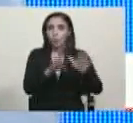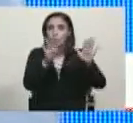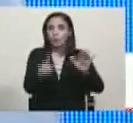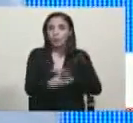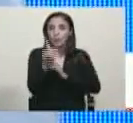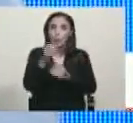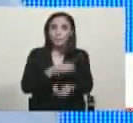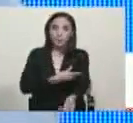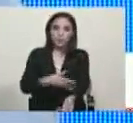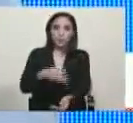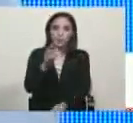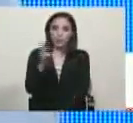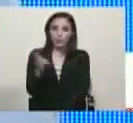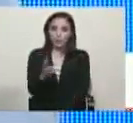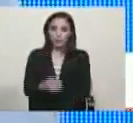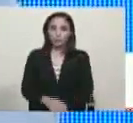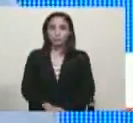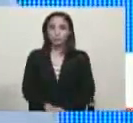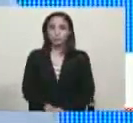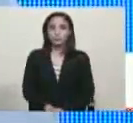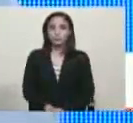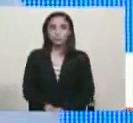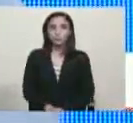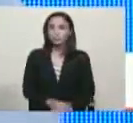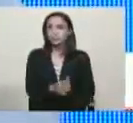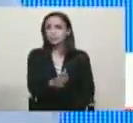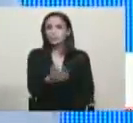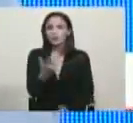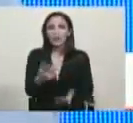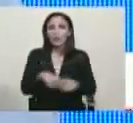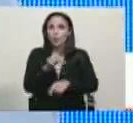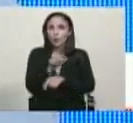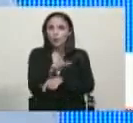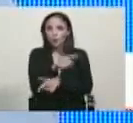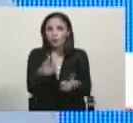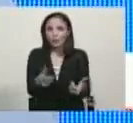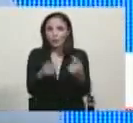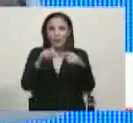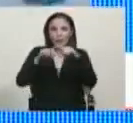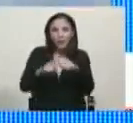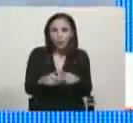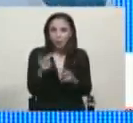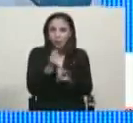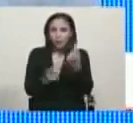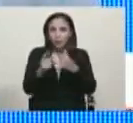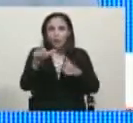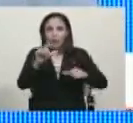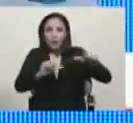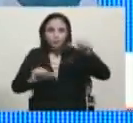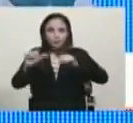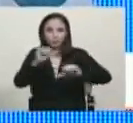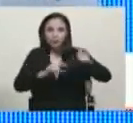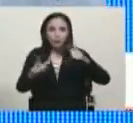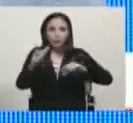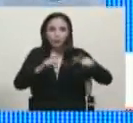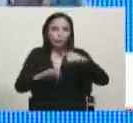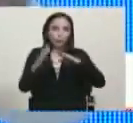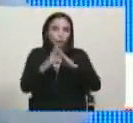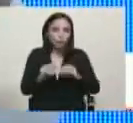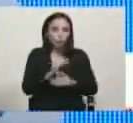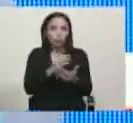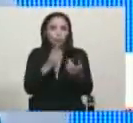22.891 millones de euros. Solamente en estos rubros de laboratorio, consulta externa,